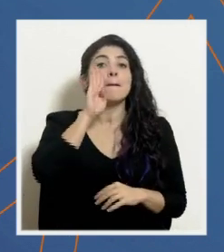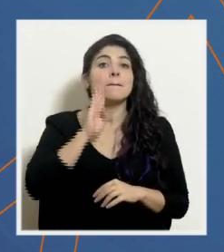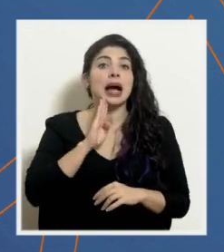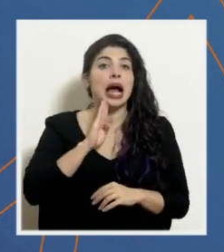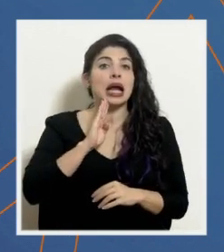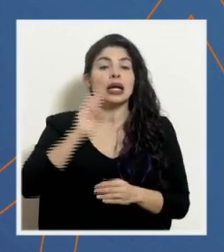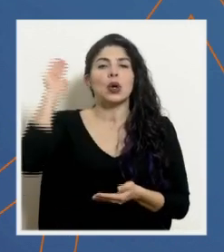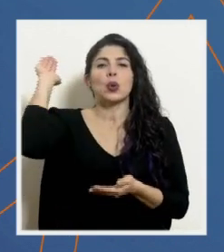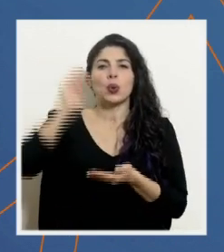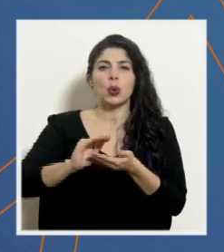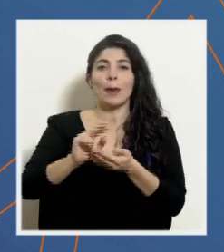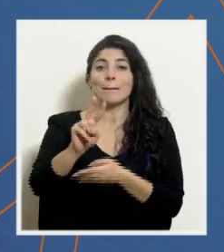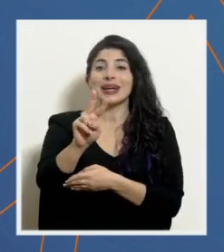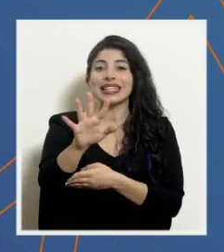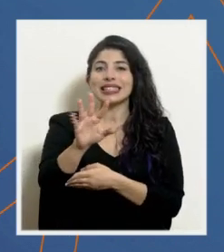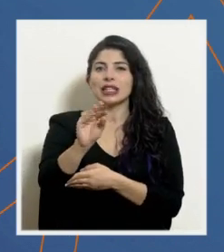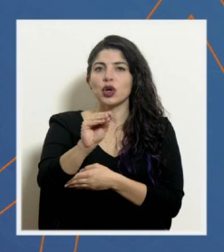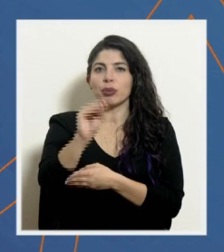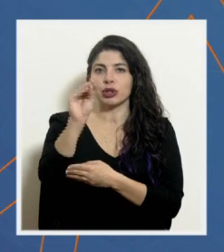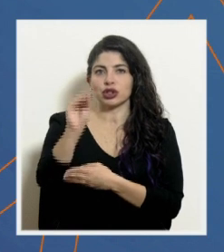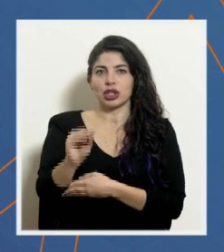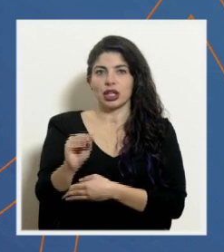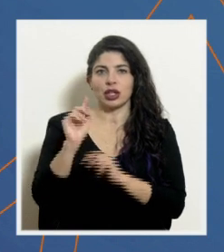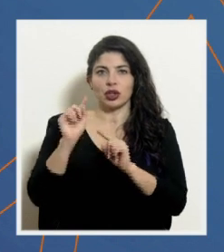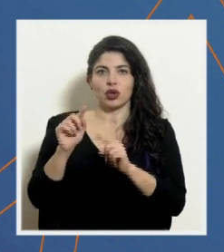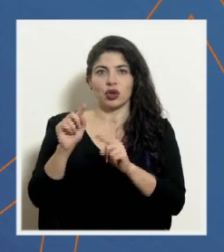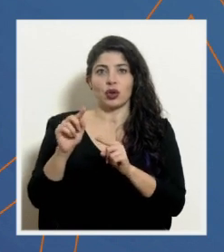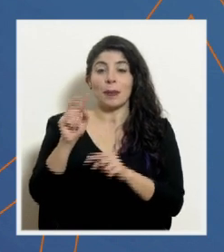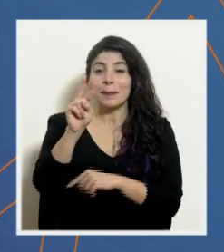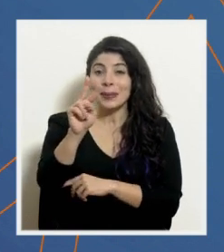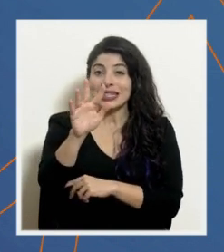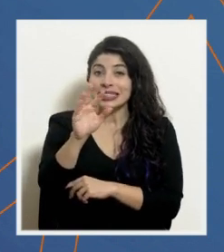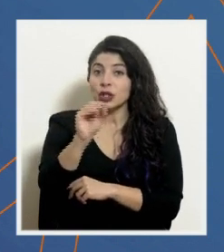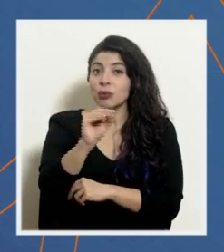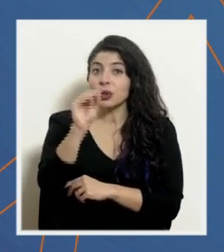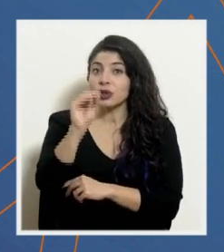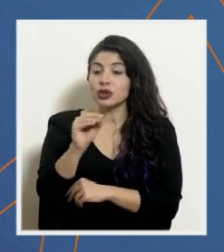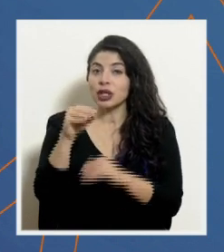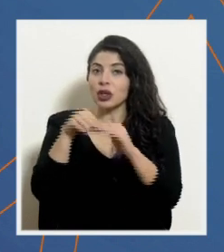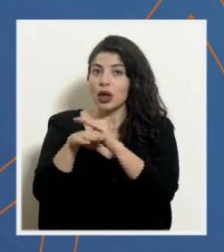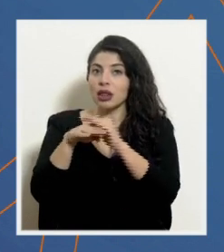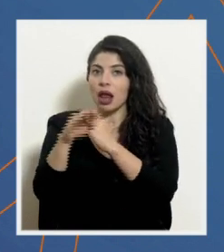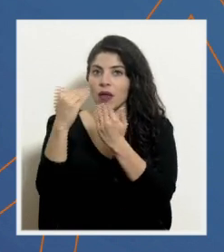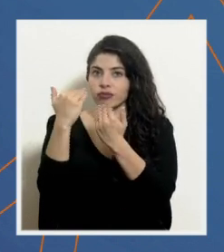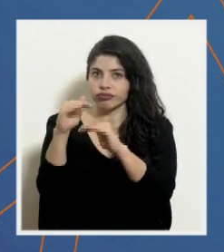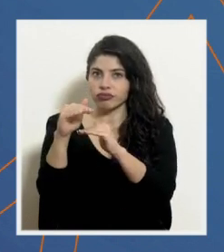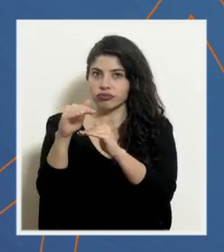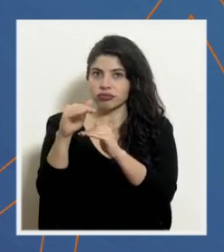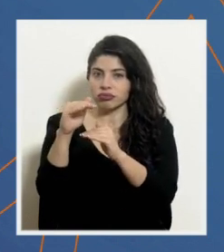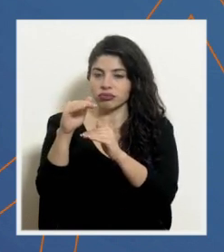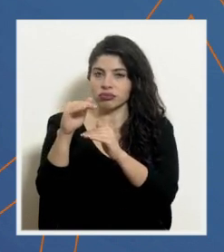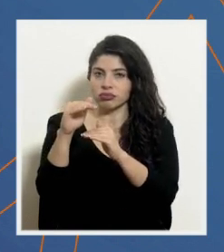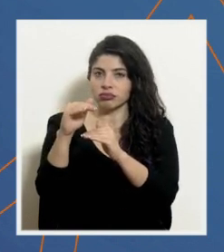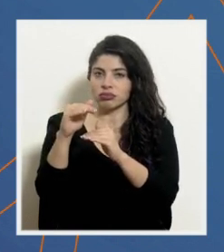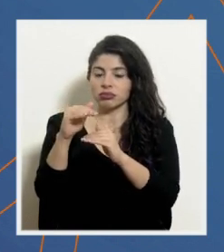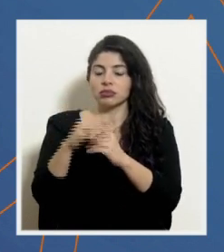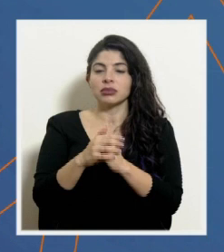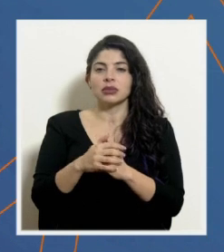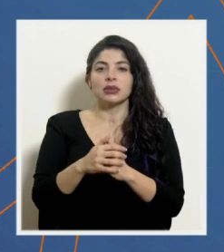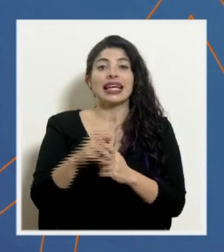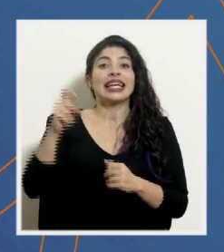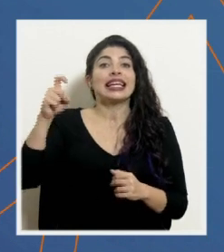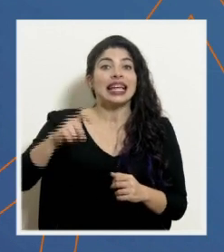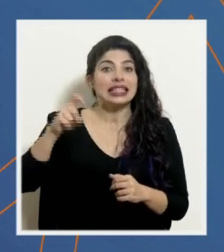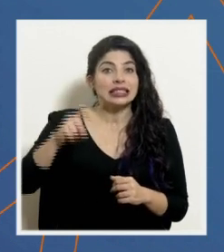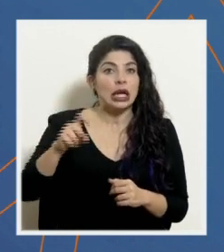se reduce al 25% del aforo, 25%, con la